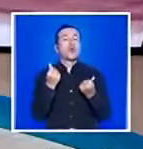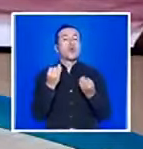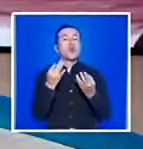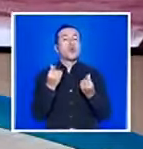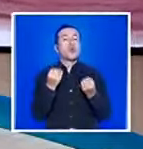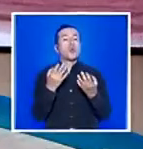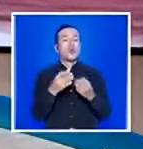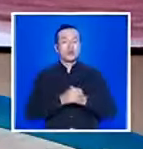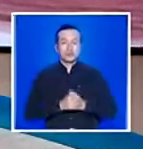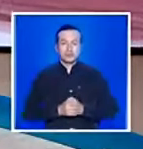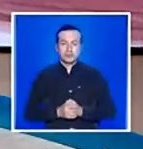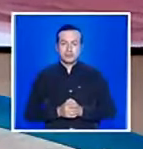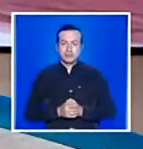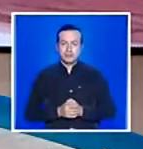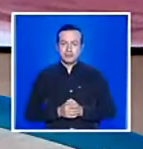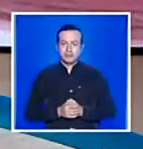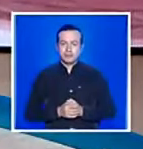Sí.